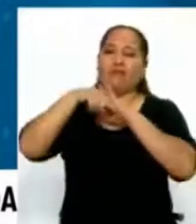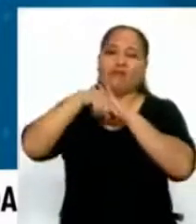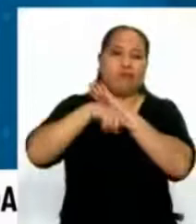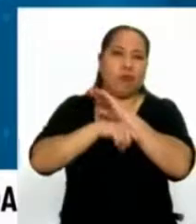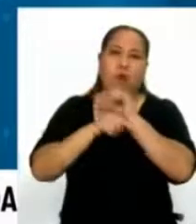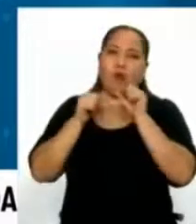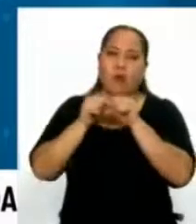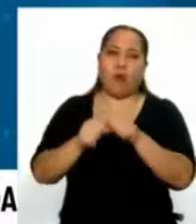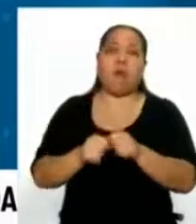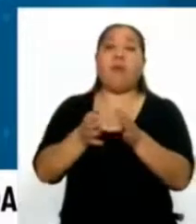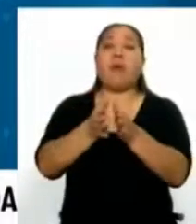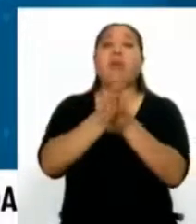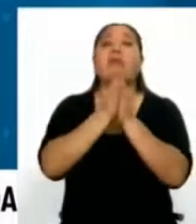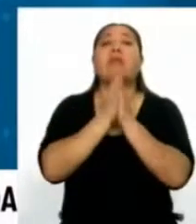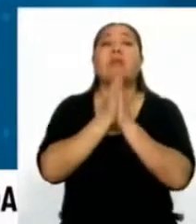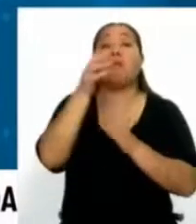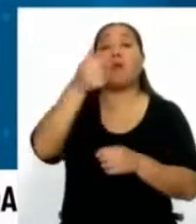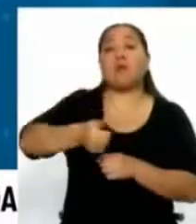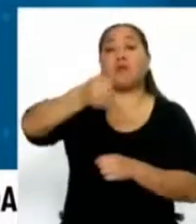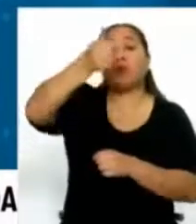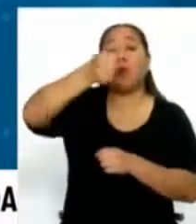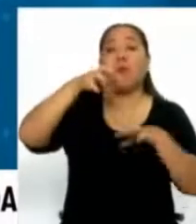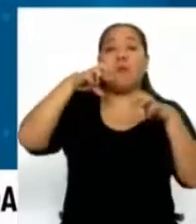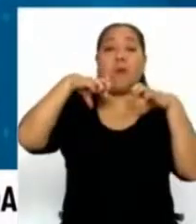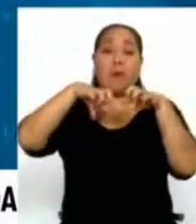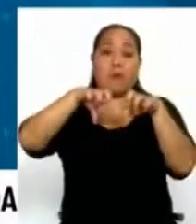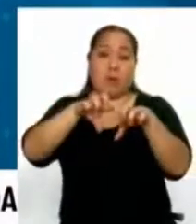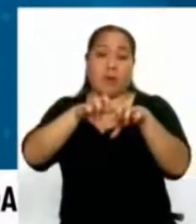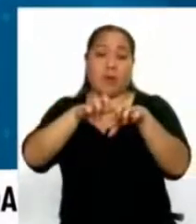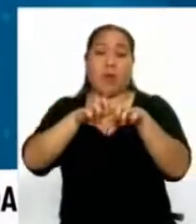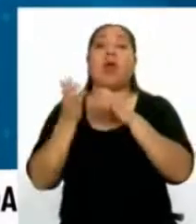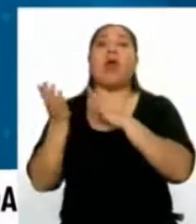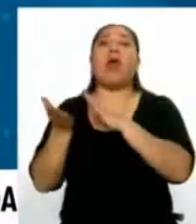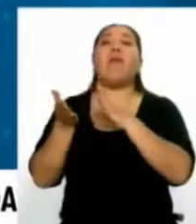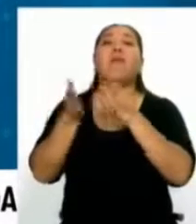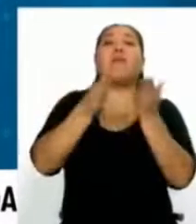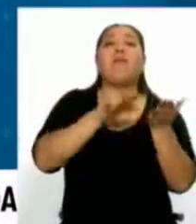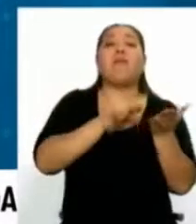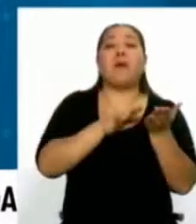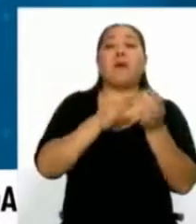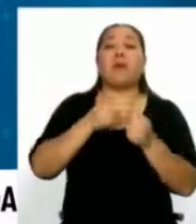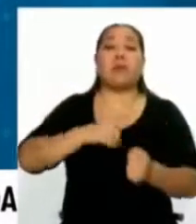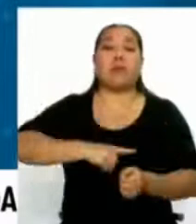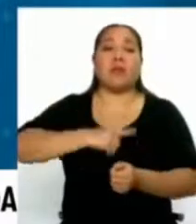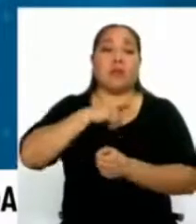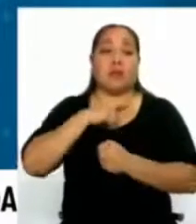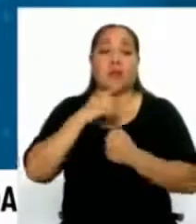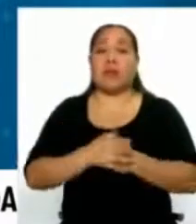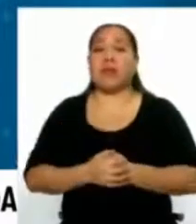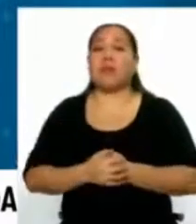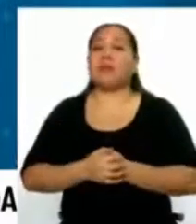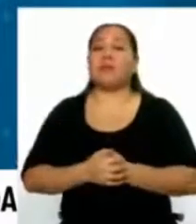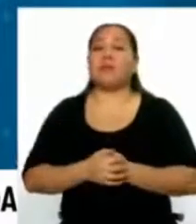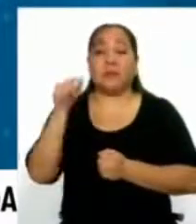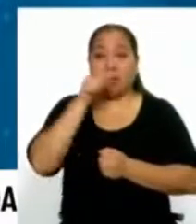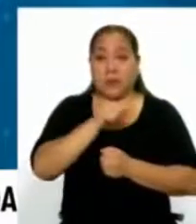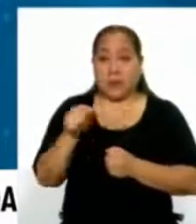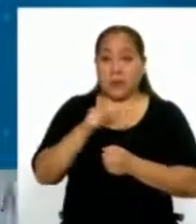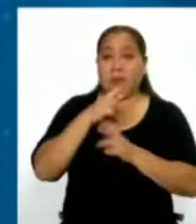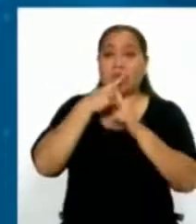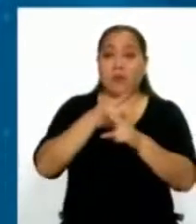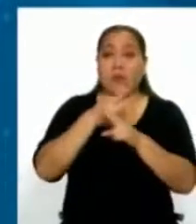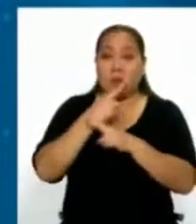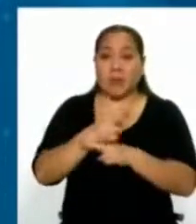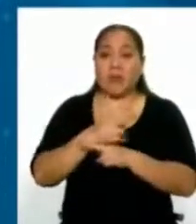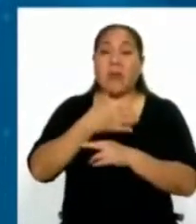una petición pública para que las autoridades le permitan acceder a la muerte digna. La resolución final de la Corte Suprema será